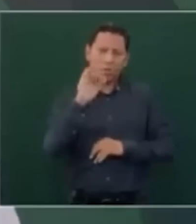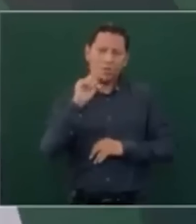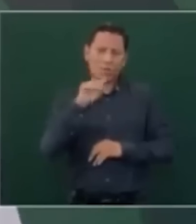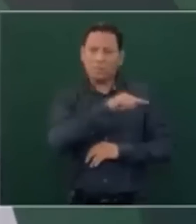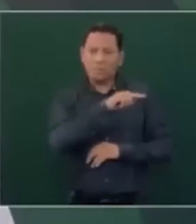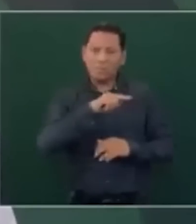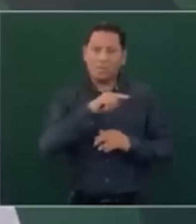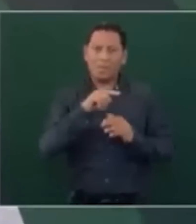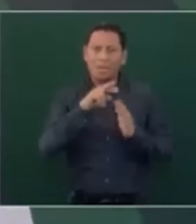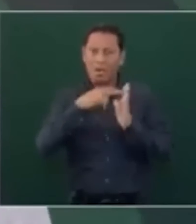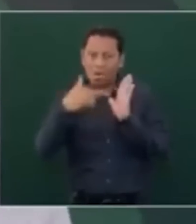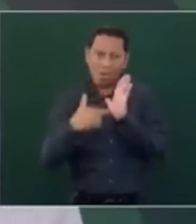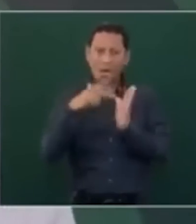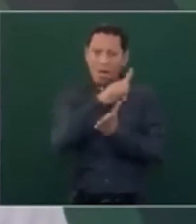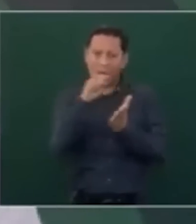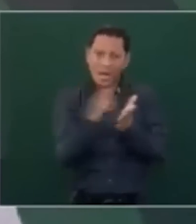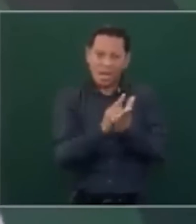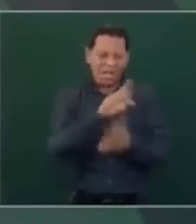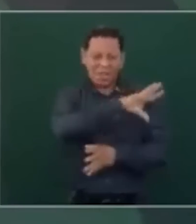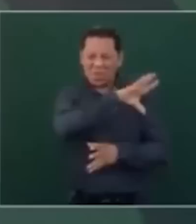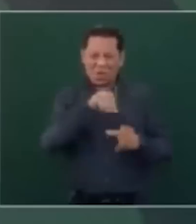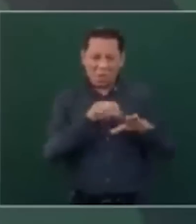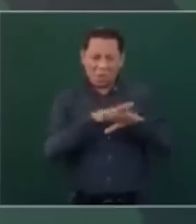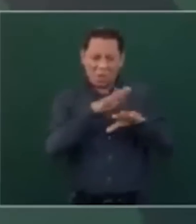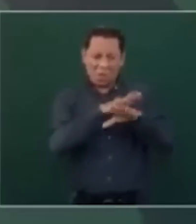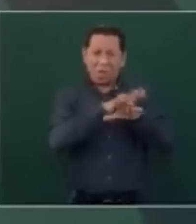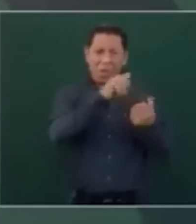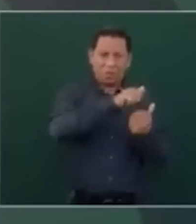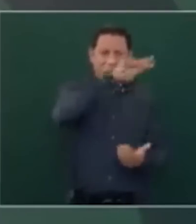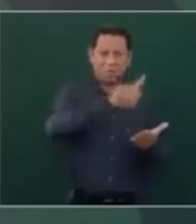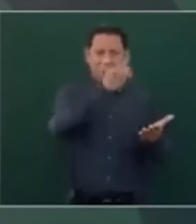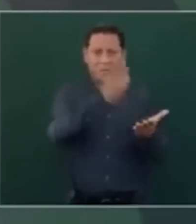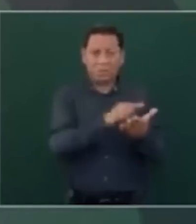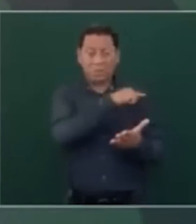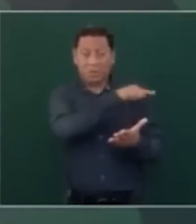reformas, todas las reformas que se hicieron a la Constitución